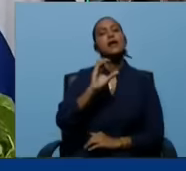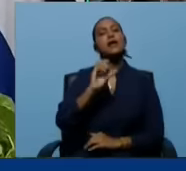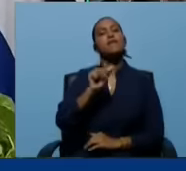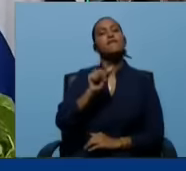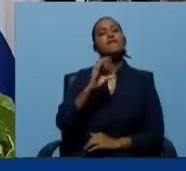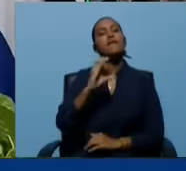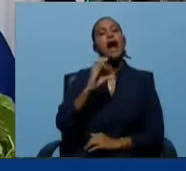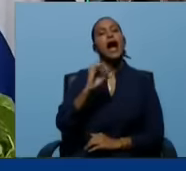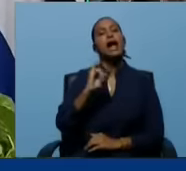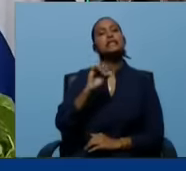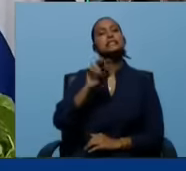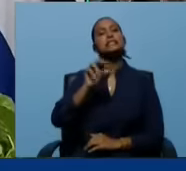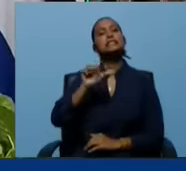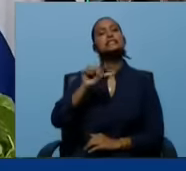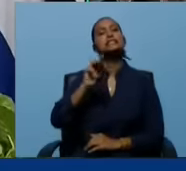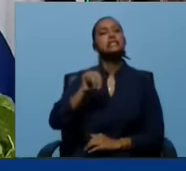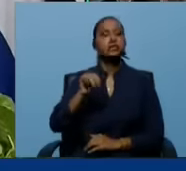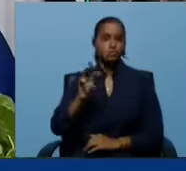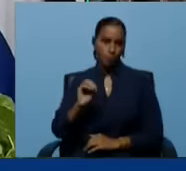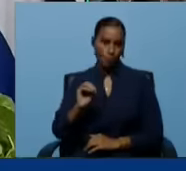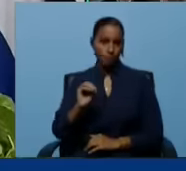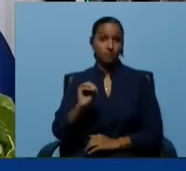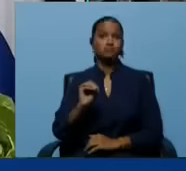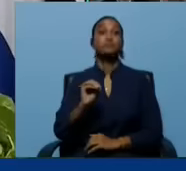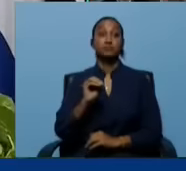del desarrollo de los imperios